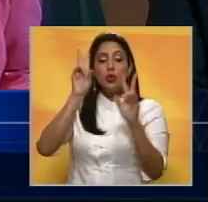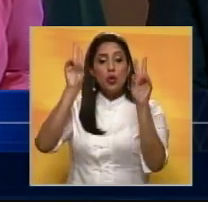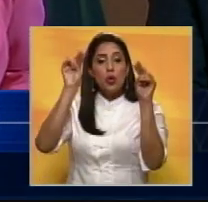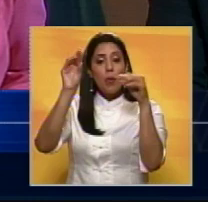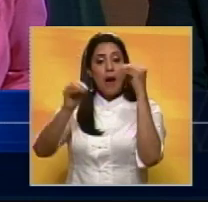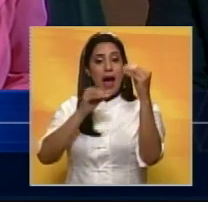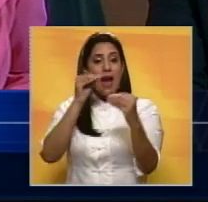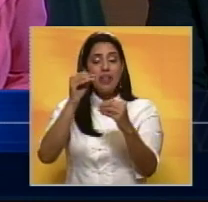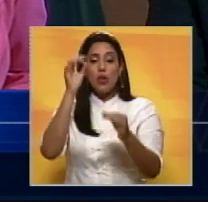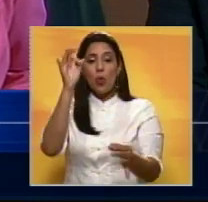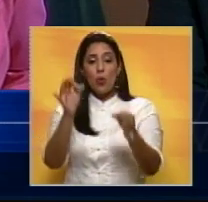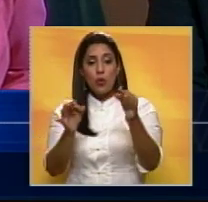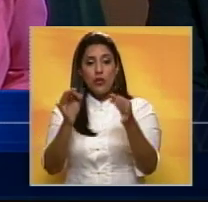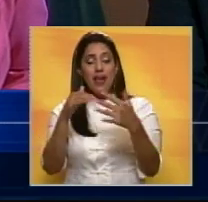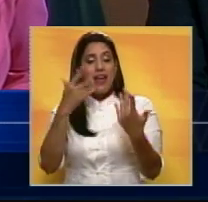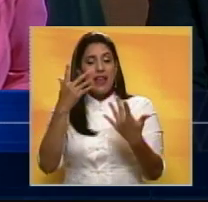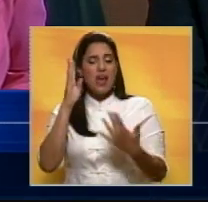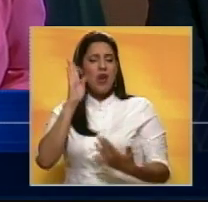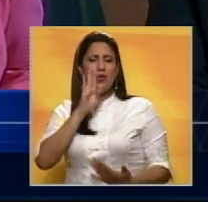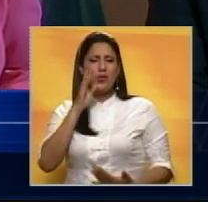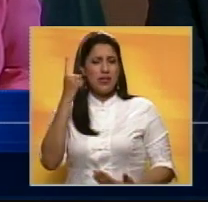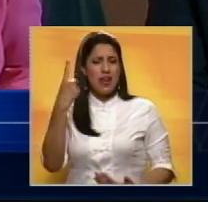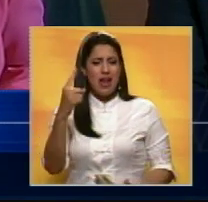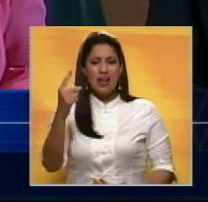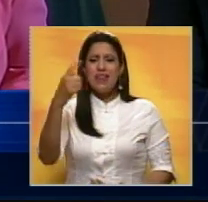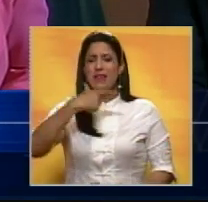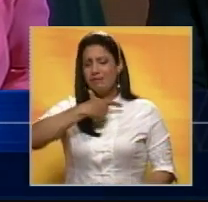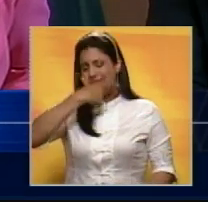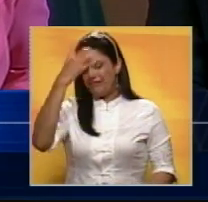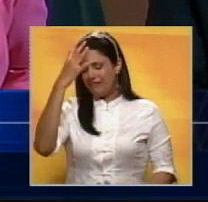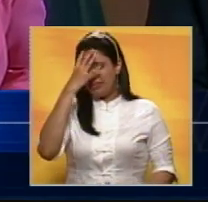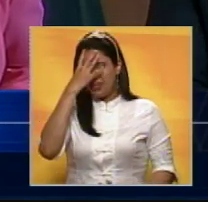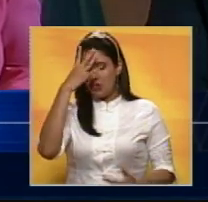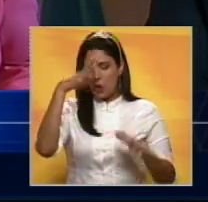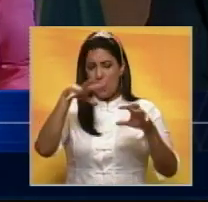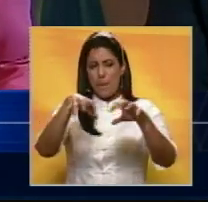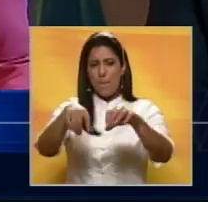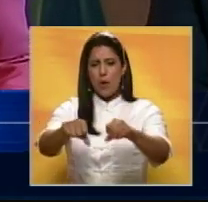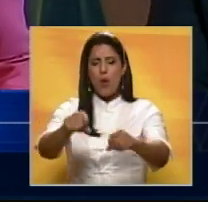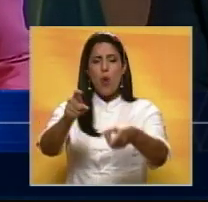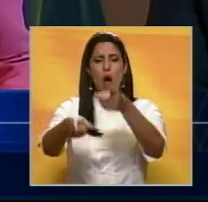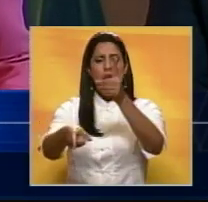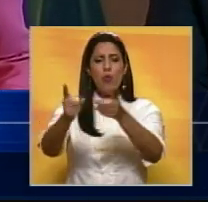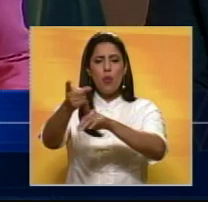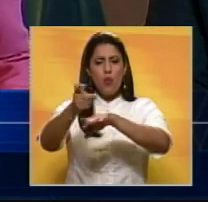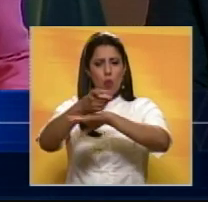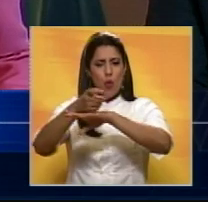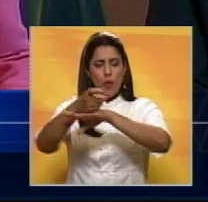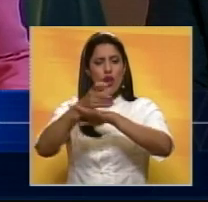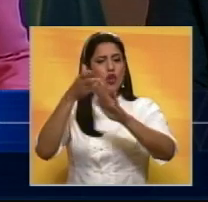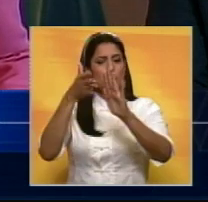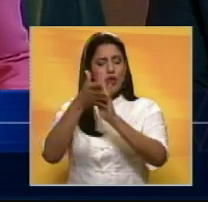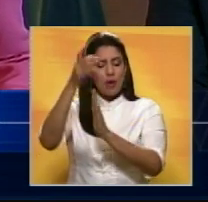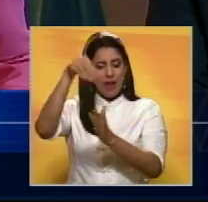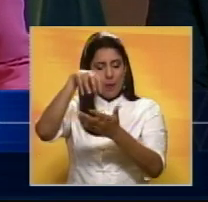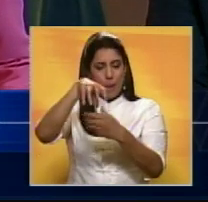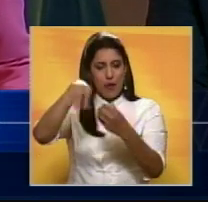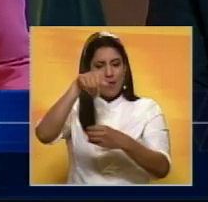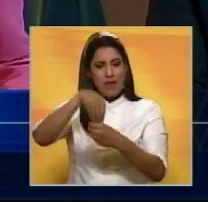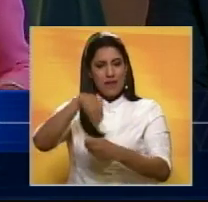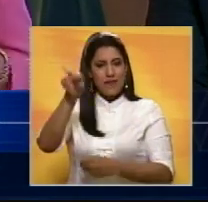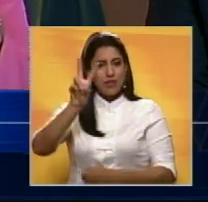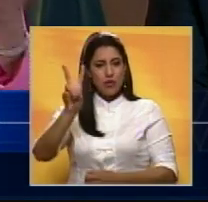de hecho que justifique la inmoral y la vergonzosa intervención de algunos gobiernos en los asuntos internos de